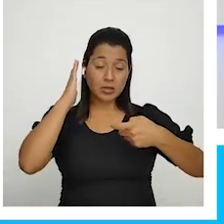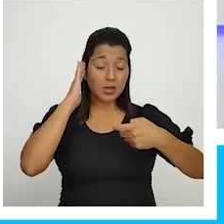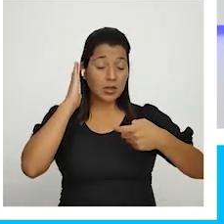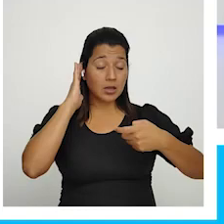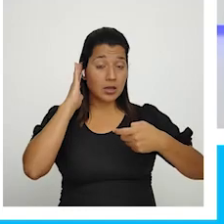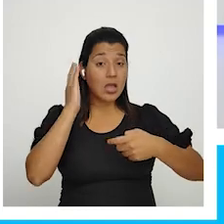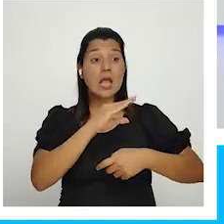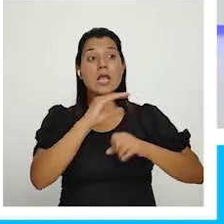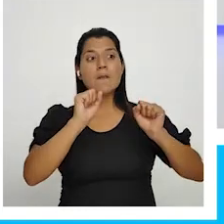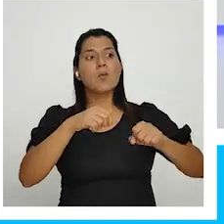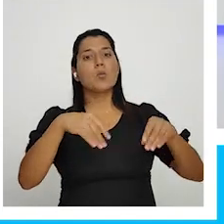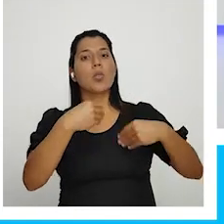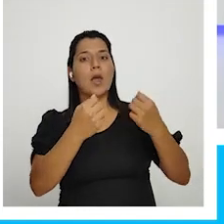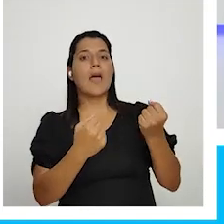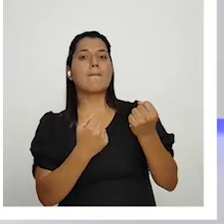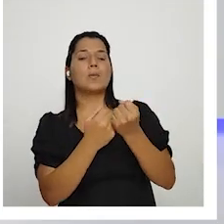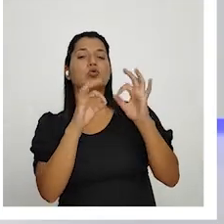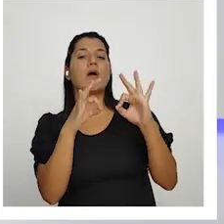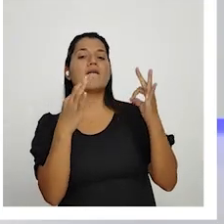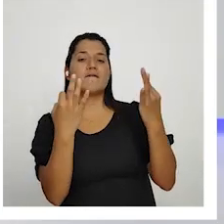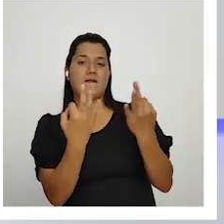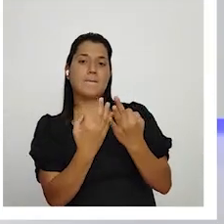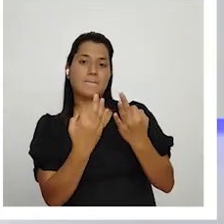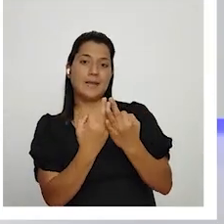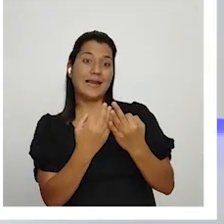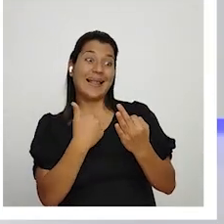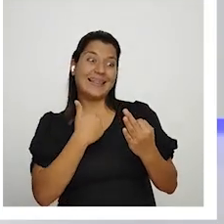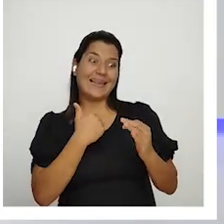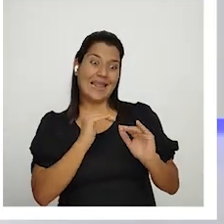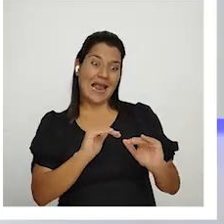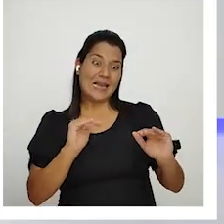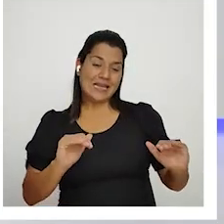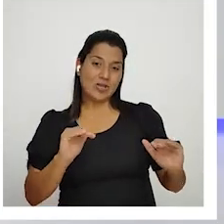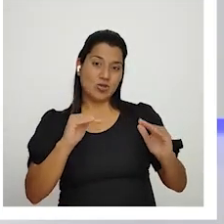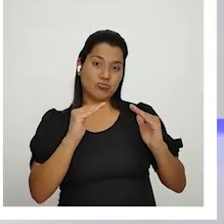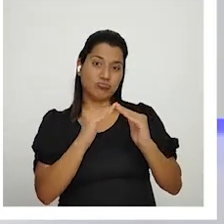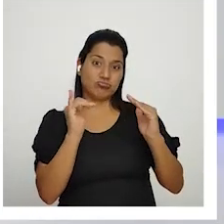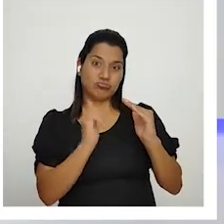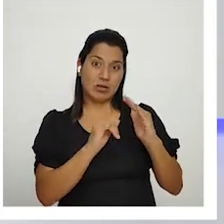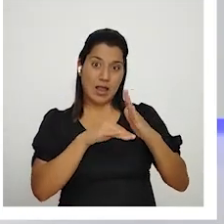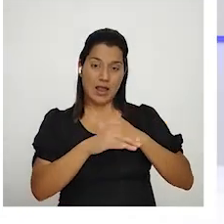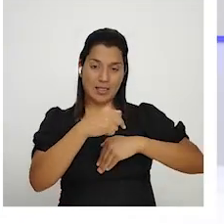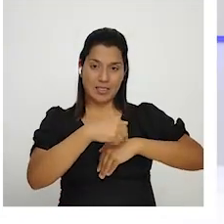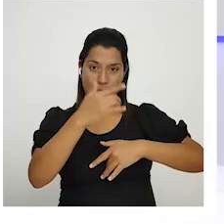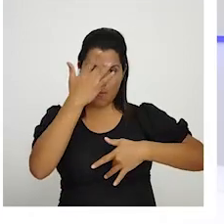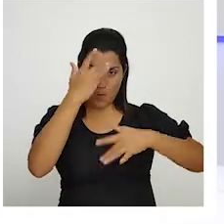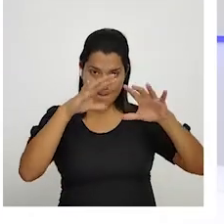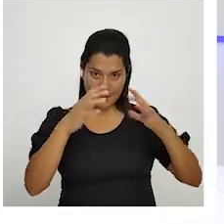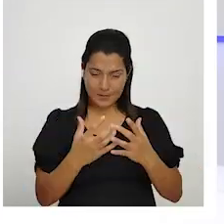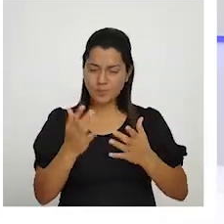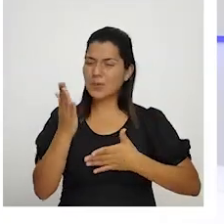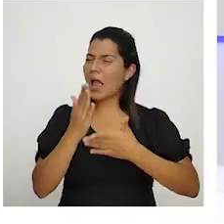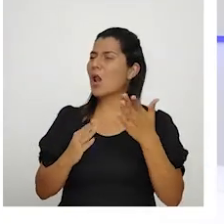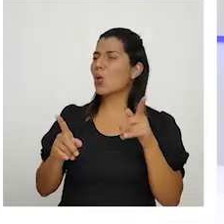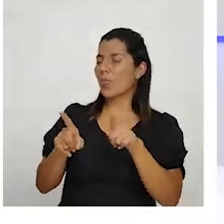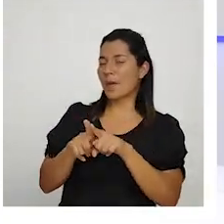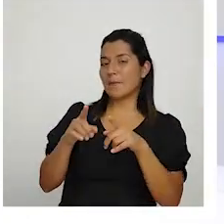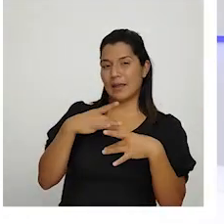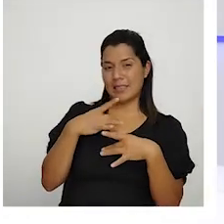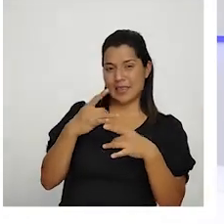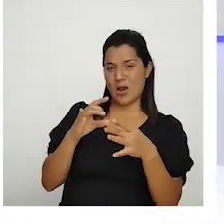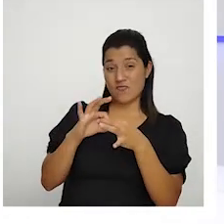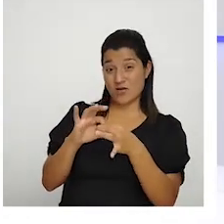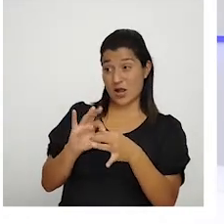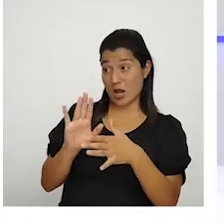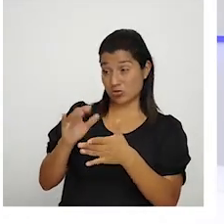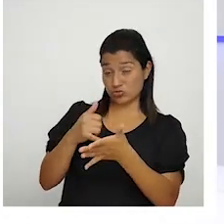a las familias que tenían el gran desafío de tener a los niños en la casa durante la pandemia. Otra cosa que ha llamado mucho la atención de esta premiación que